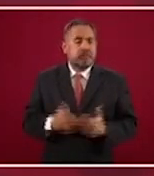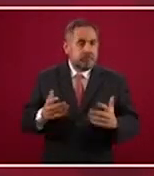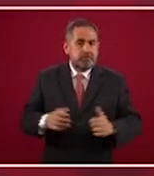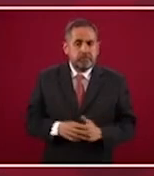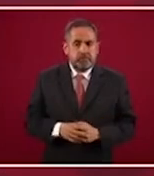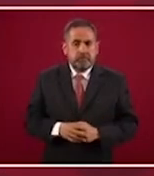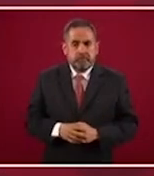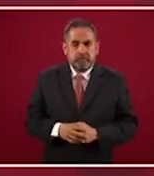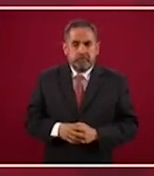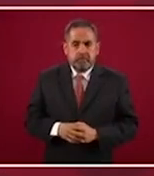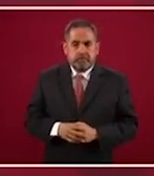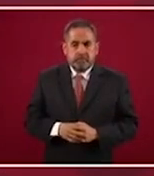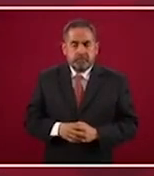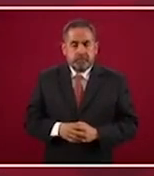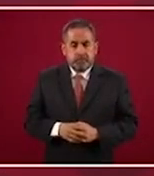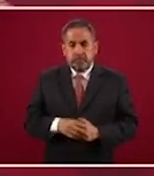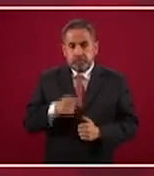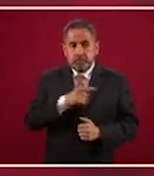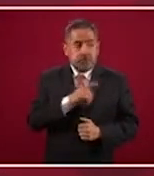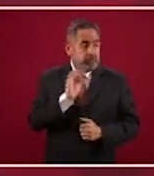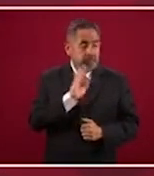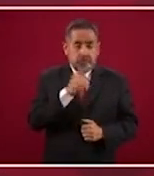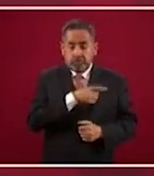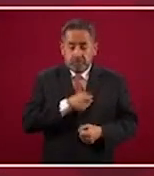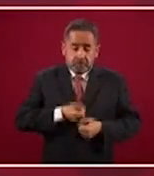Entonces, ayudaría mucho